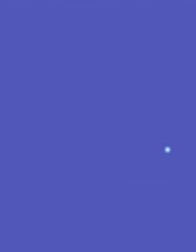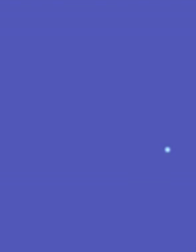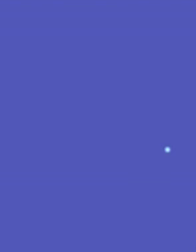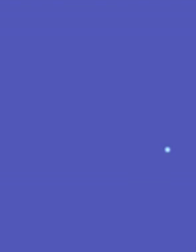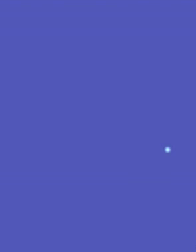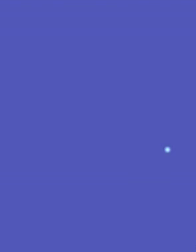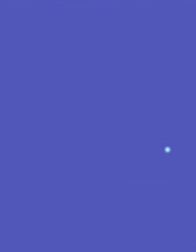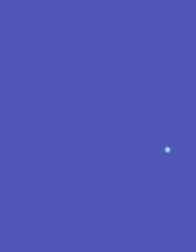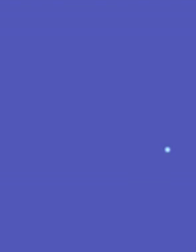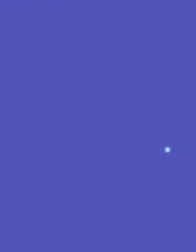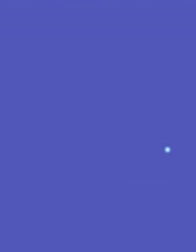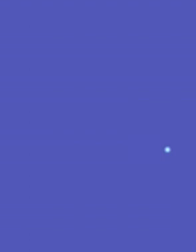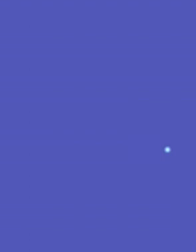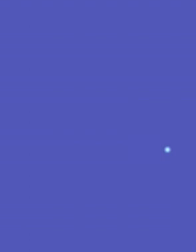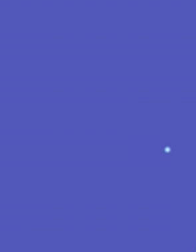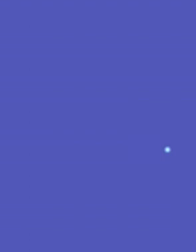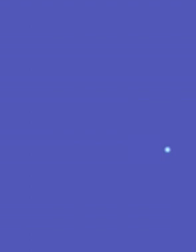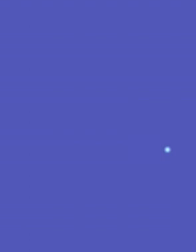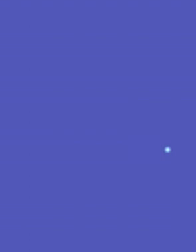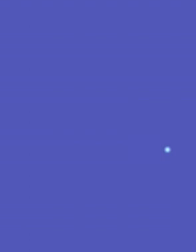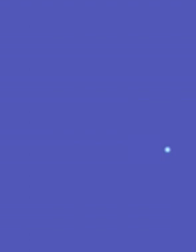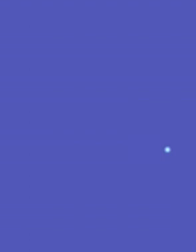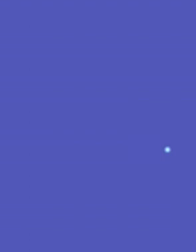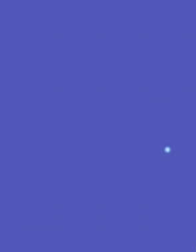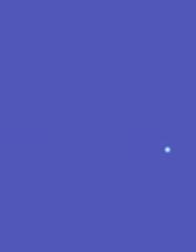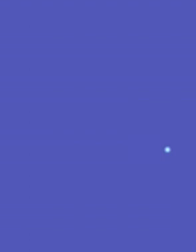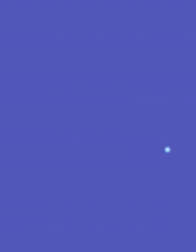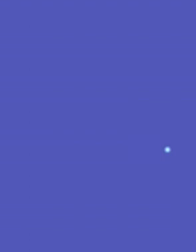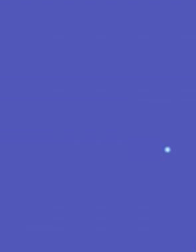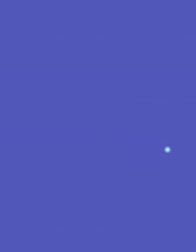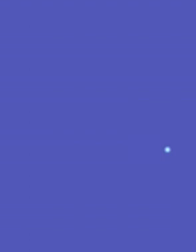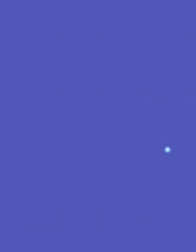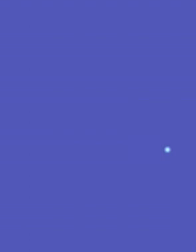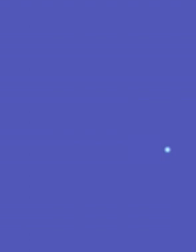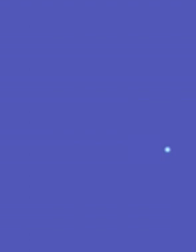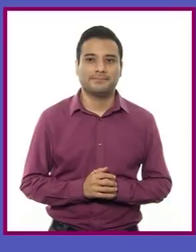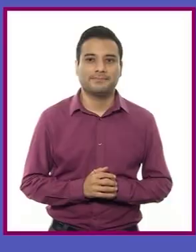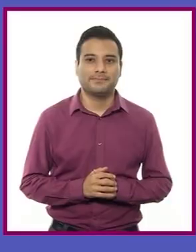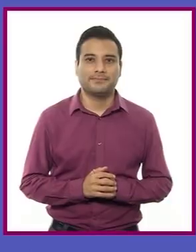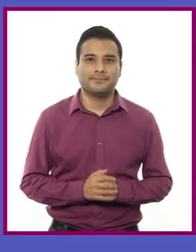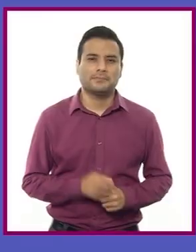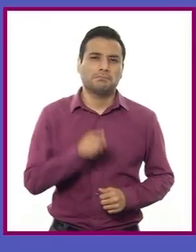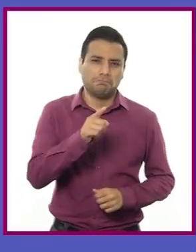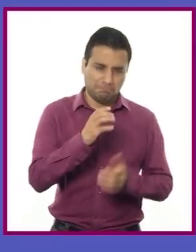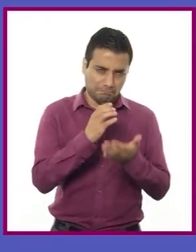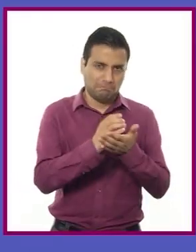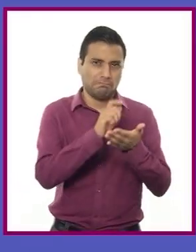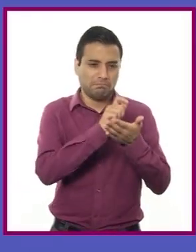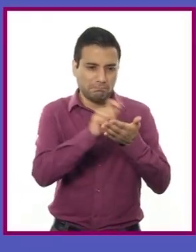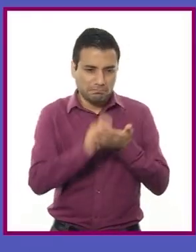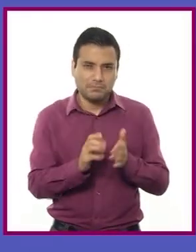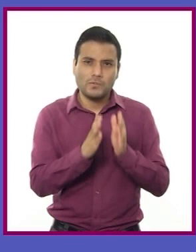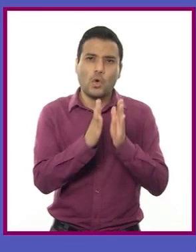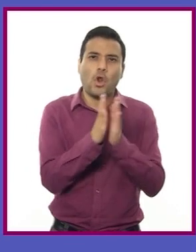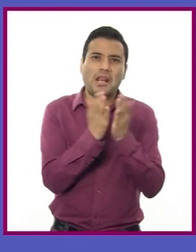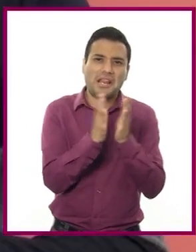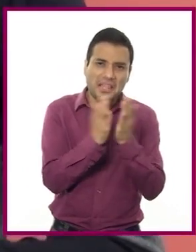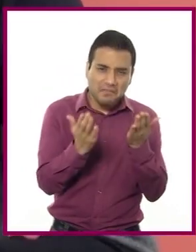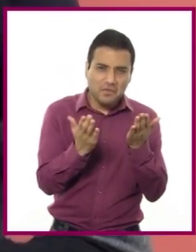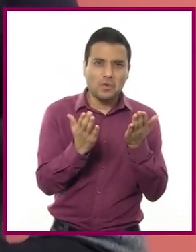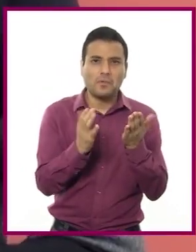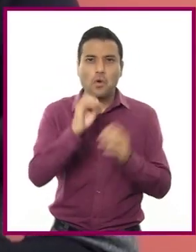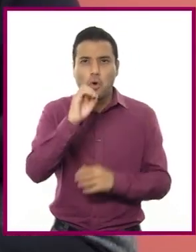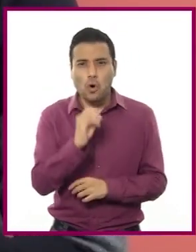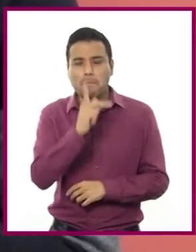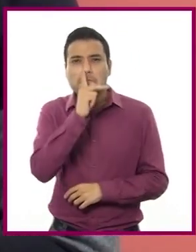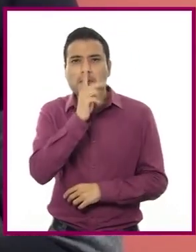Recuerden poner en práctica todo lo aprendido en esta sesión. Pueden guiarse con sus notas, libros e incluso tener un diálogo con